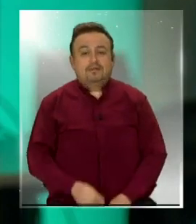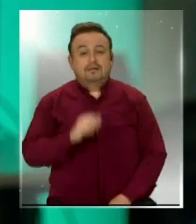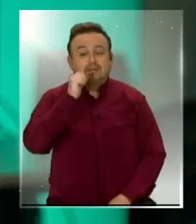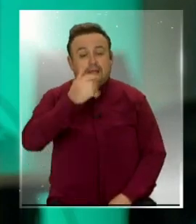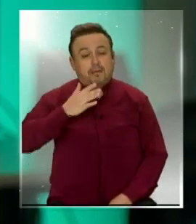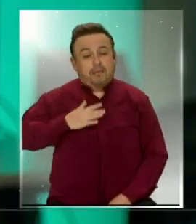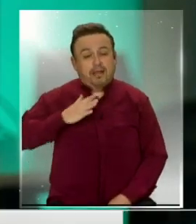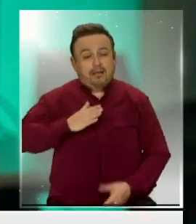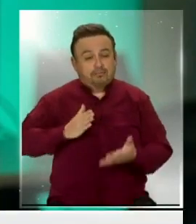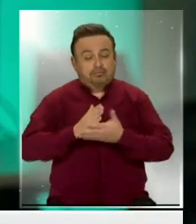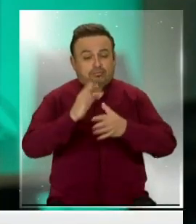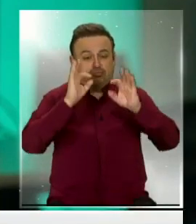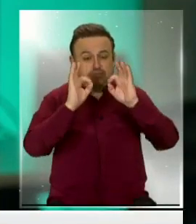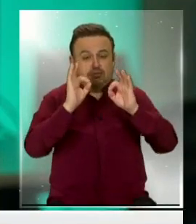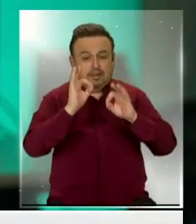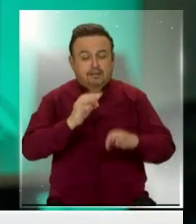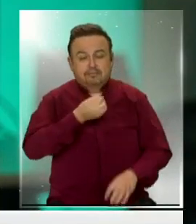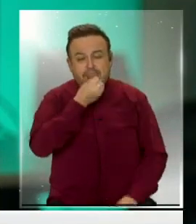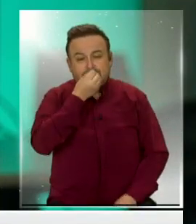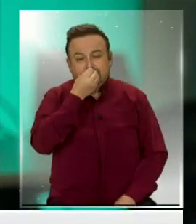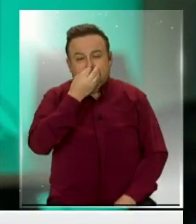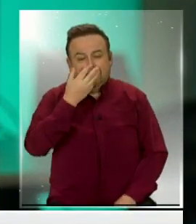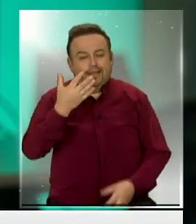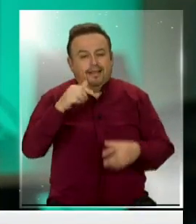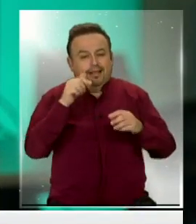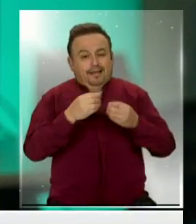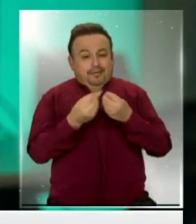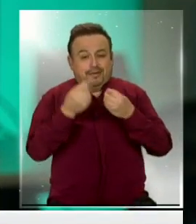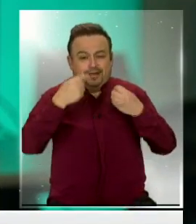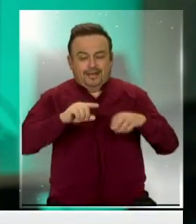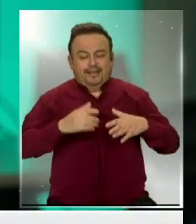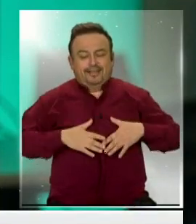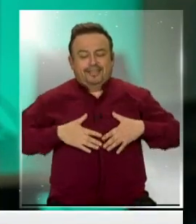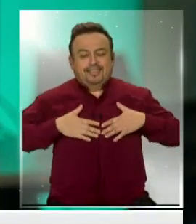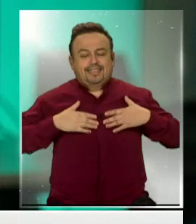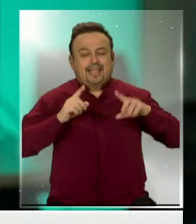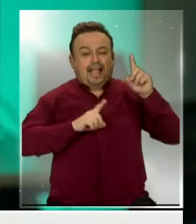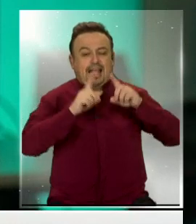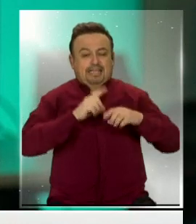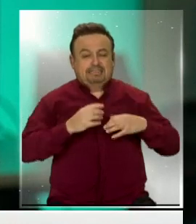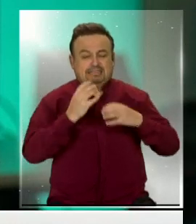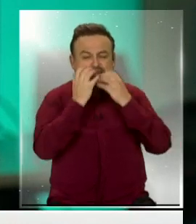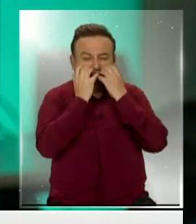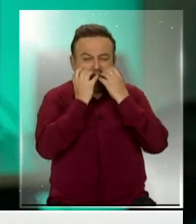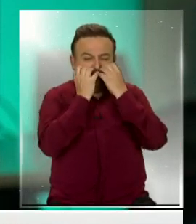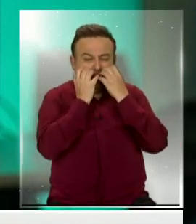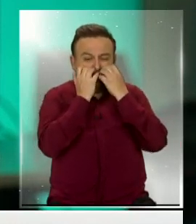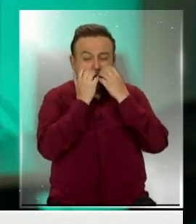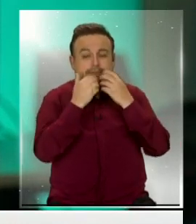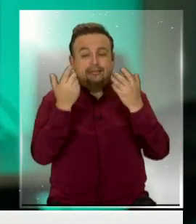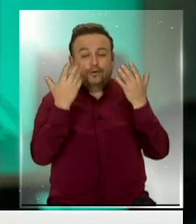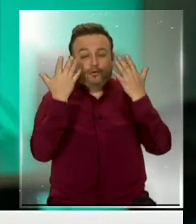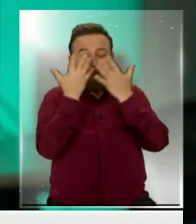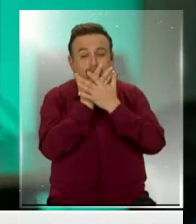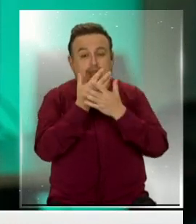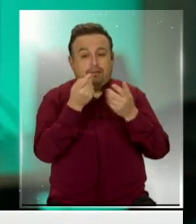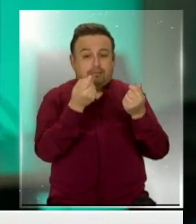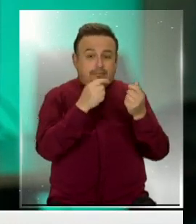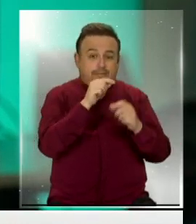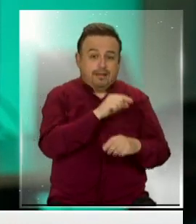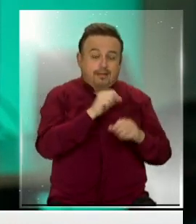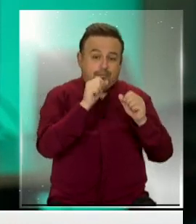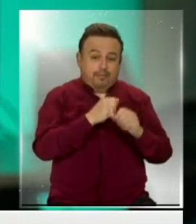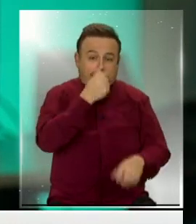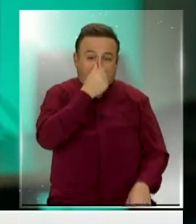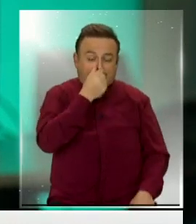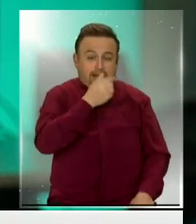Mañana martes comienza oficialmente la primavera y son muchos los que ya han sentido algunos síntomas de alergia que podrían confundirse de alguna manera con un